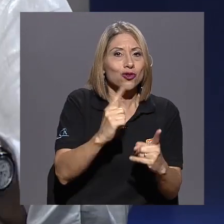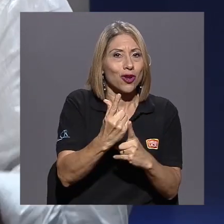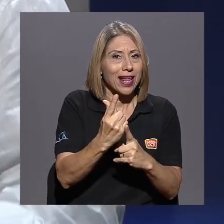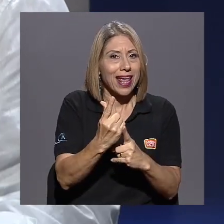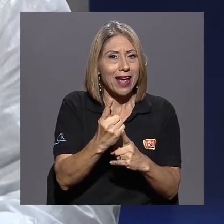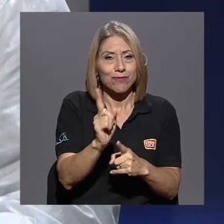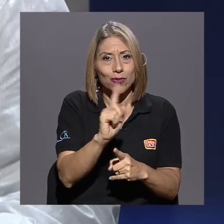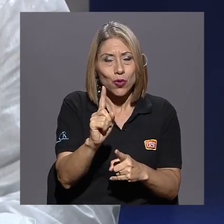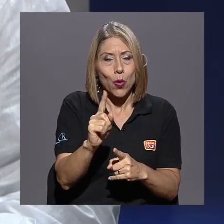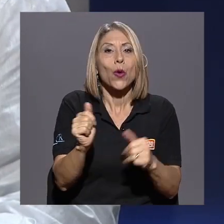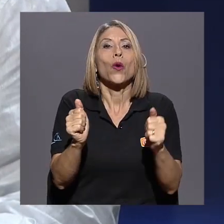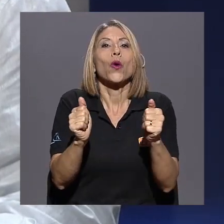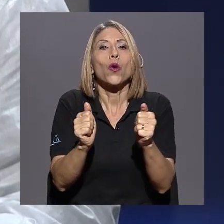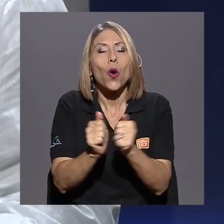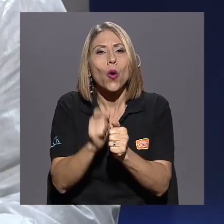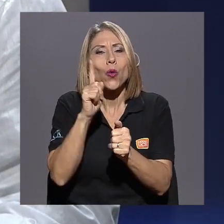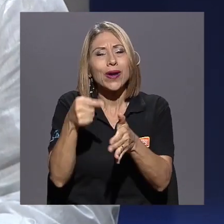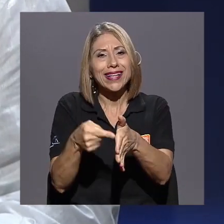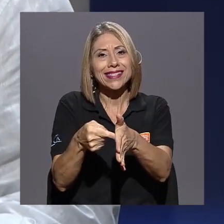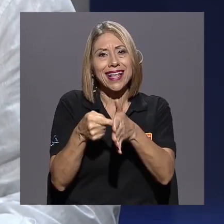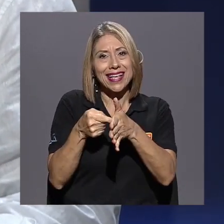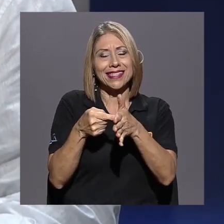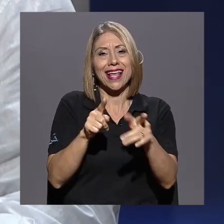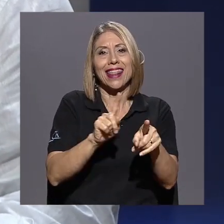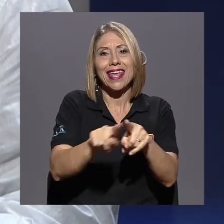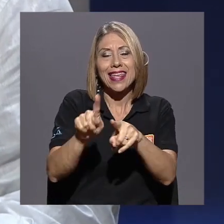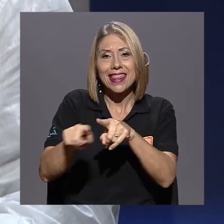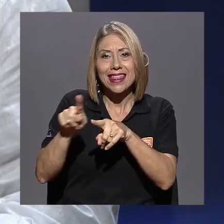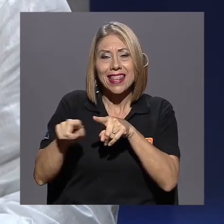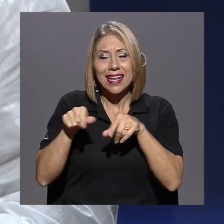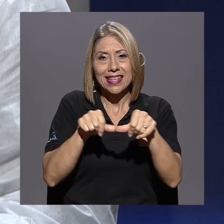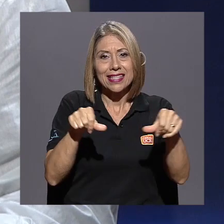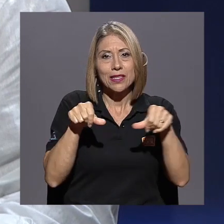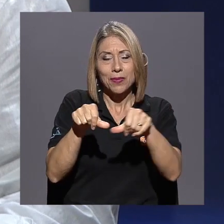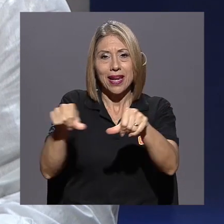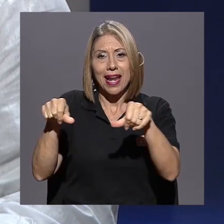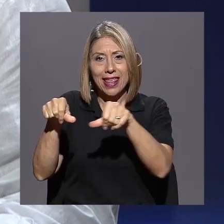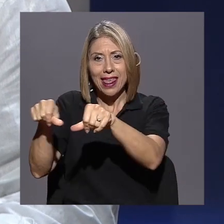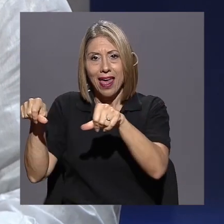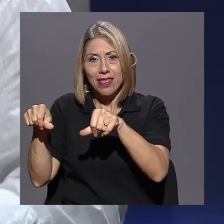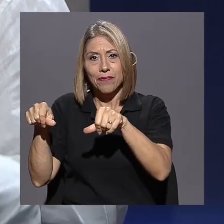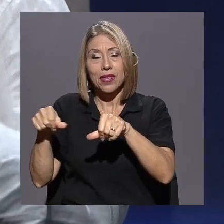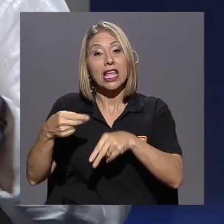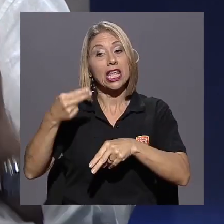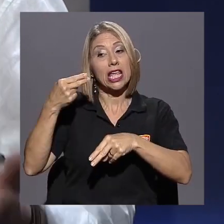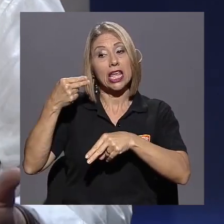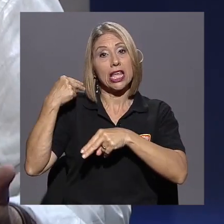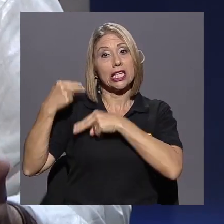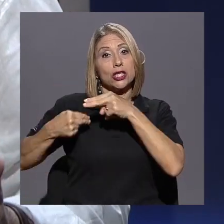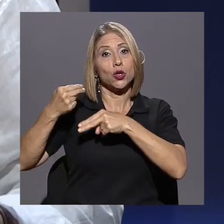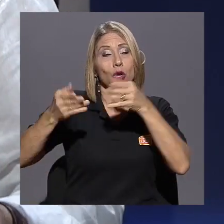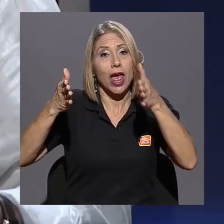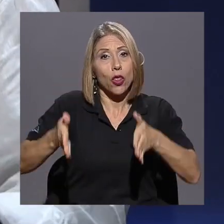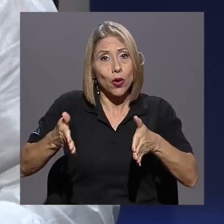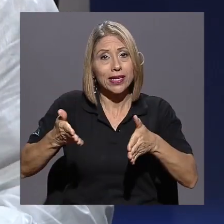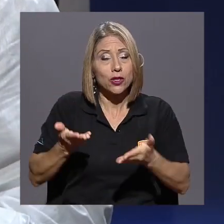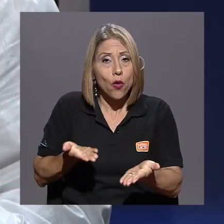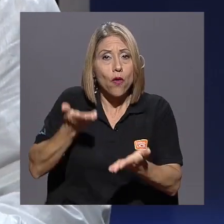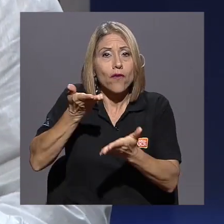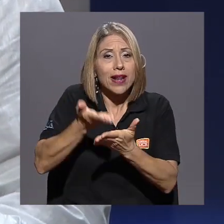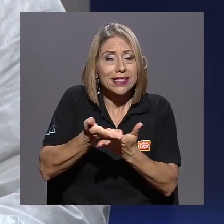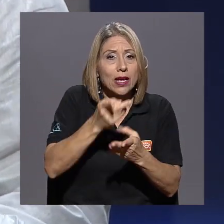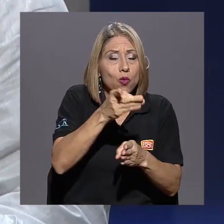exigencia de la interdisciplinariedad los historiadores ofrecen por ejemplo una carrera con la